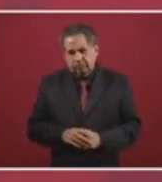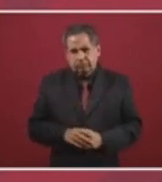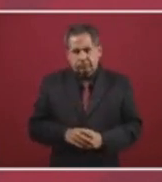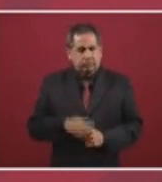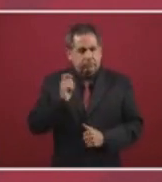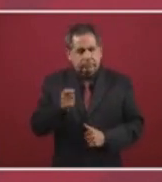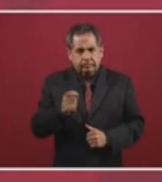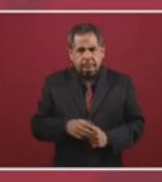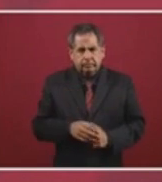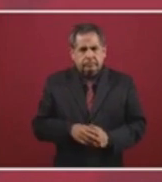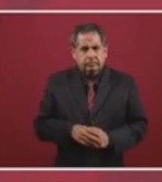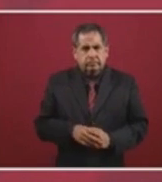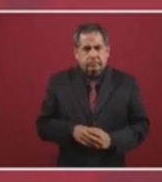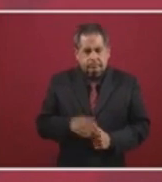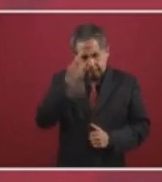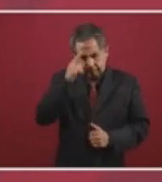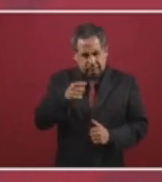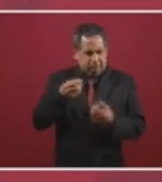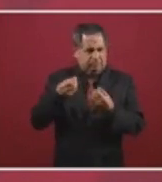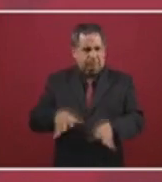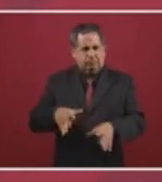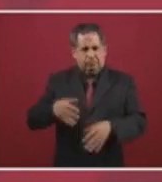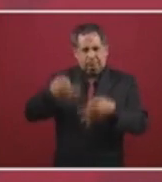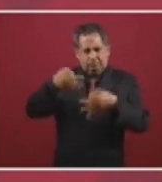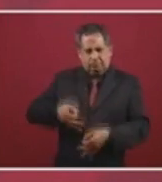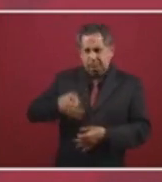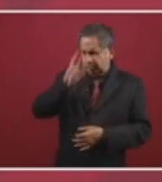que afectan la dignidad